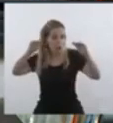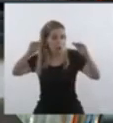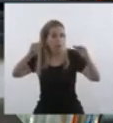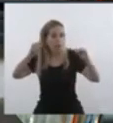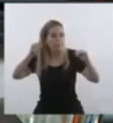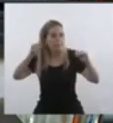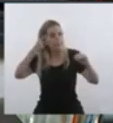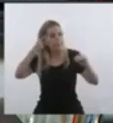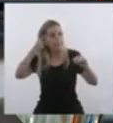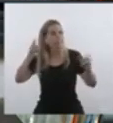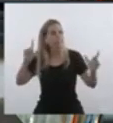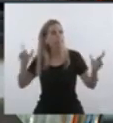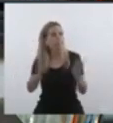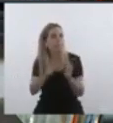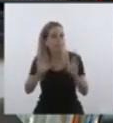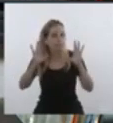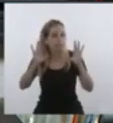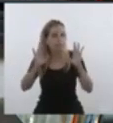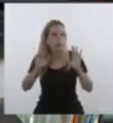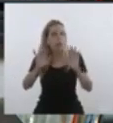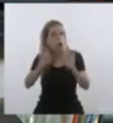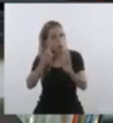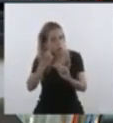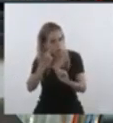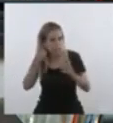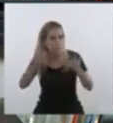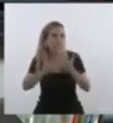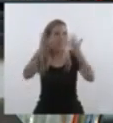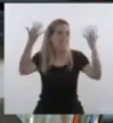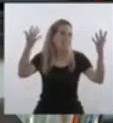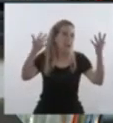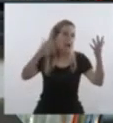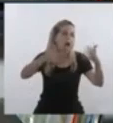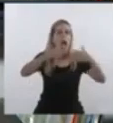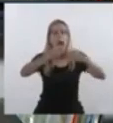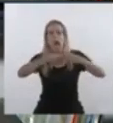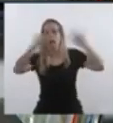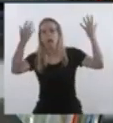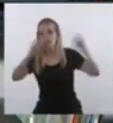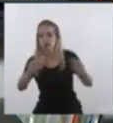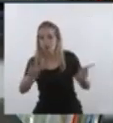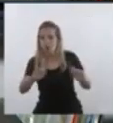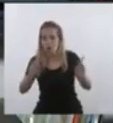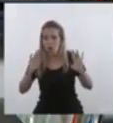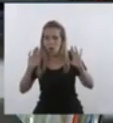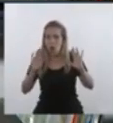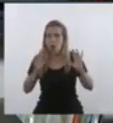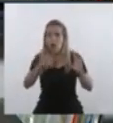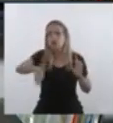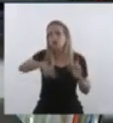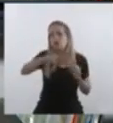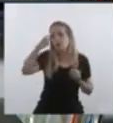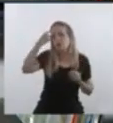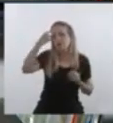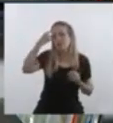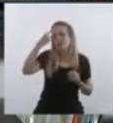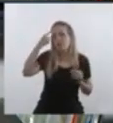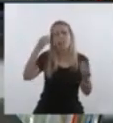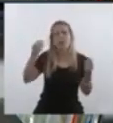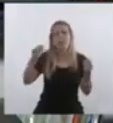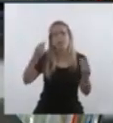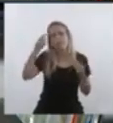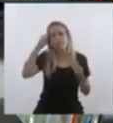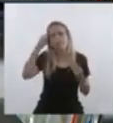Restringir la nocturnidad no quiere decir que durante el día se pueda hacer cualquier cosa. Lo que quisimos fue evitar